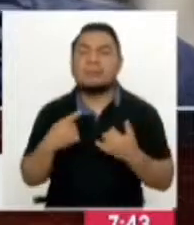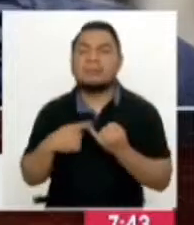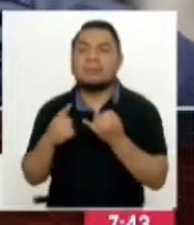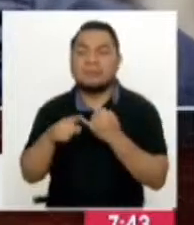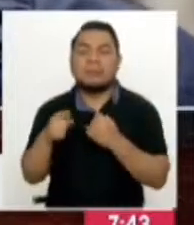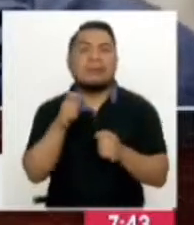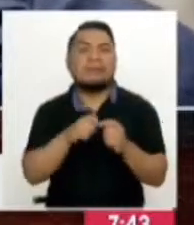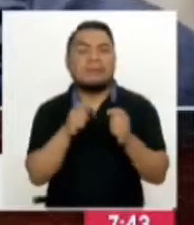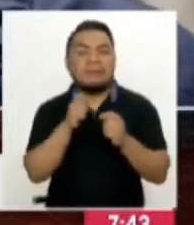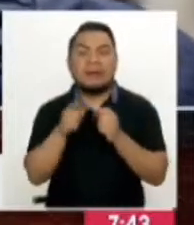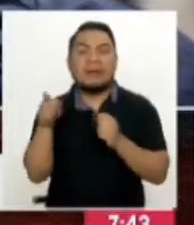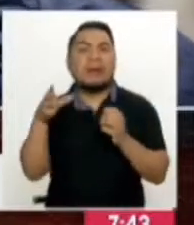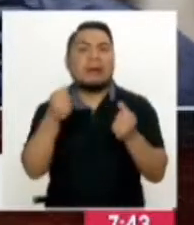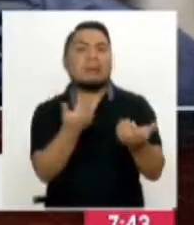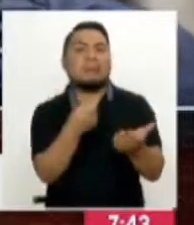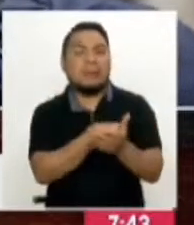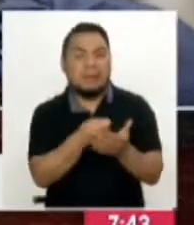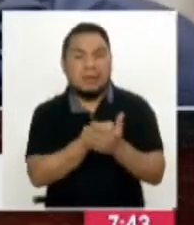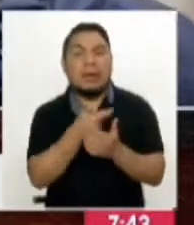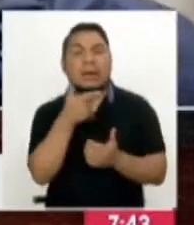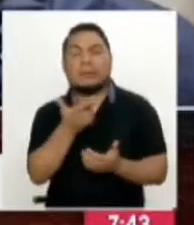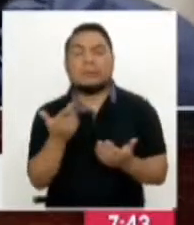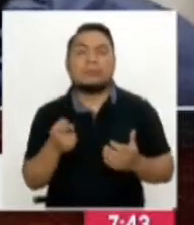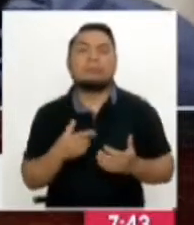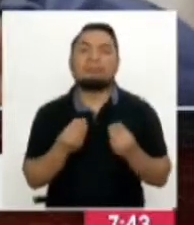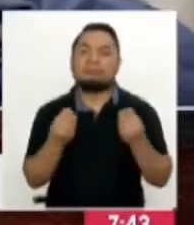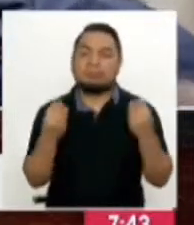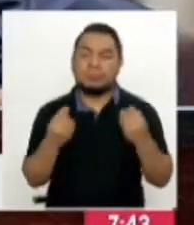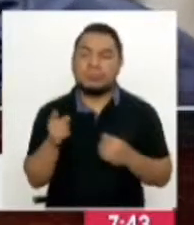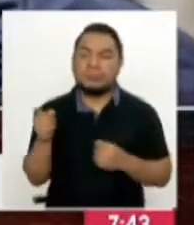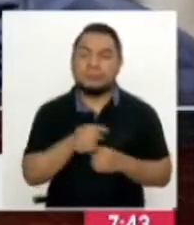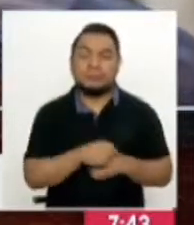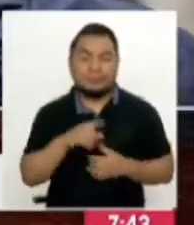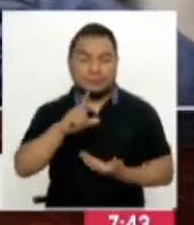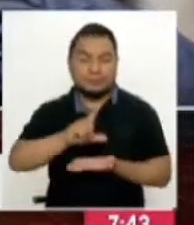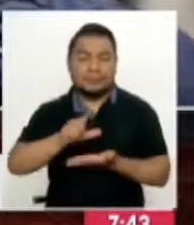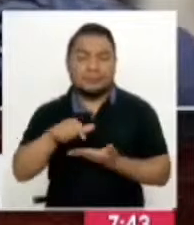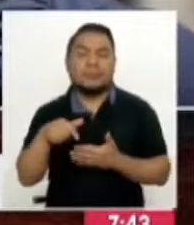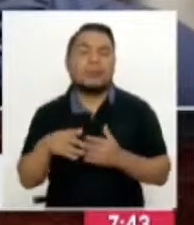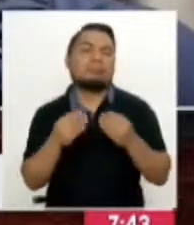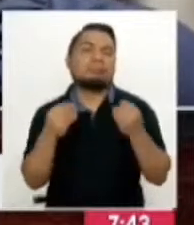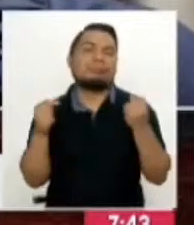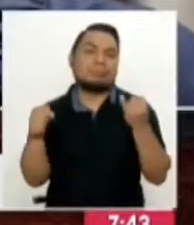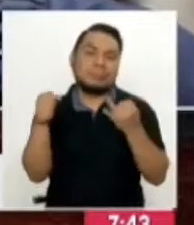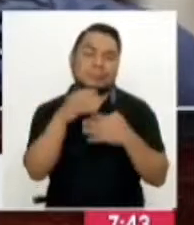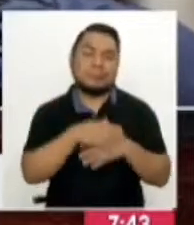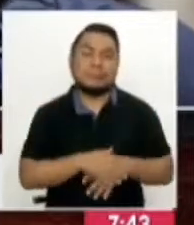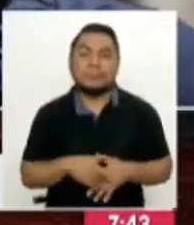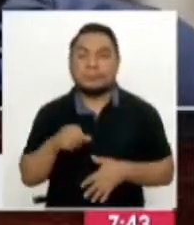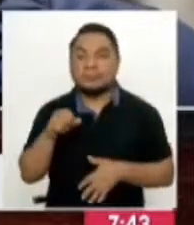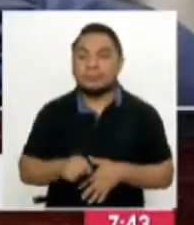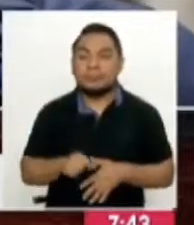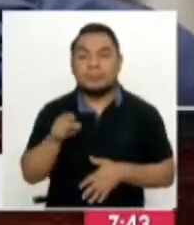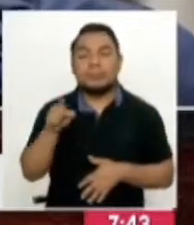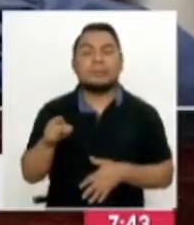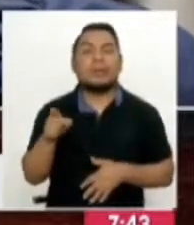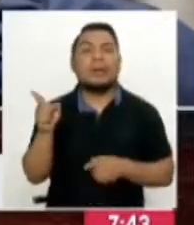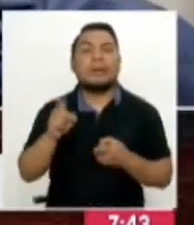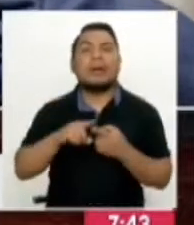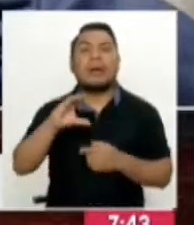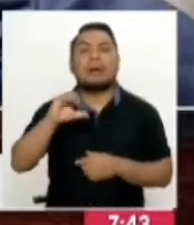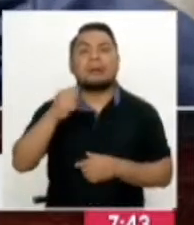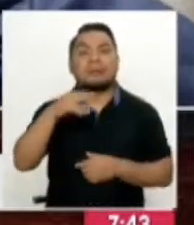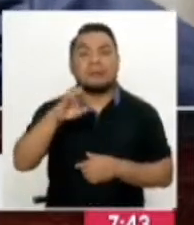de todos los especialidades, por decirlo así. En Lima tenemos pues una variedad de delitos. En el sur chico de Lima, hacia